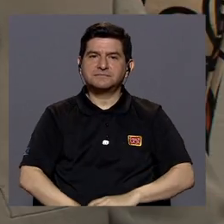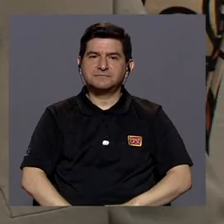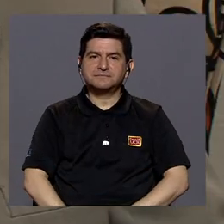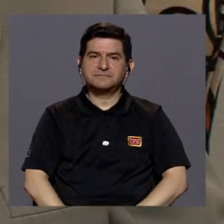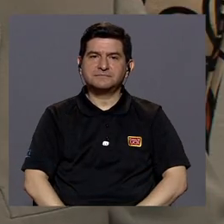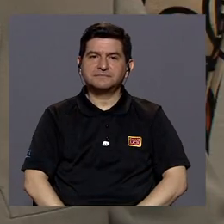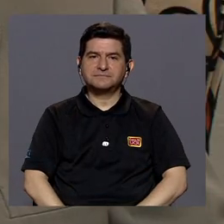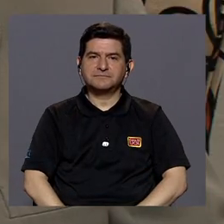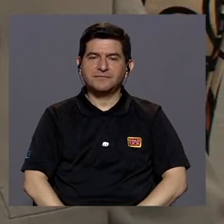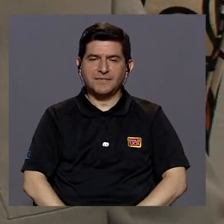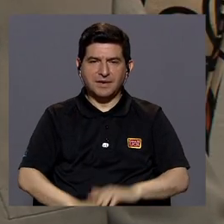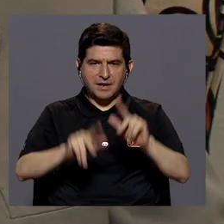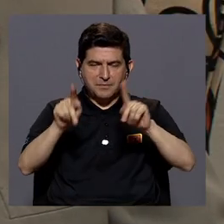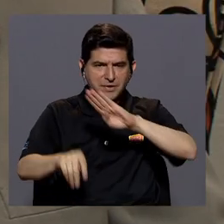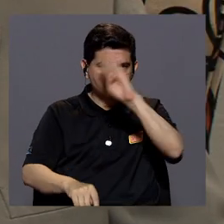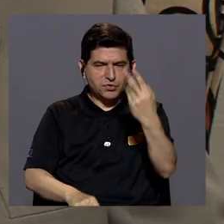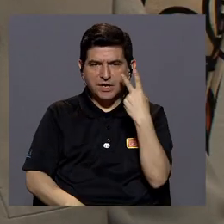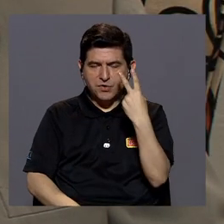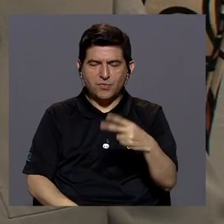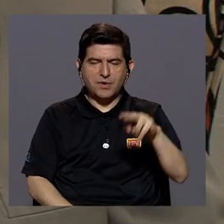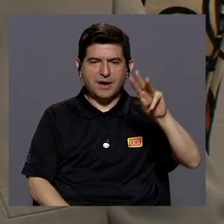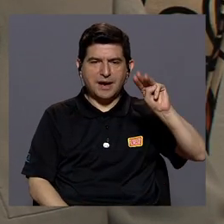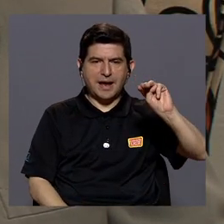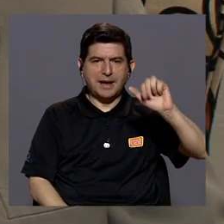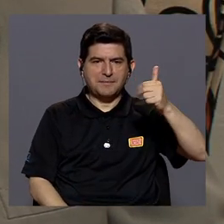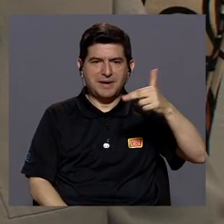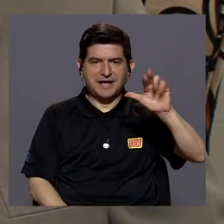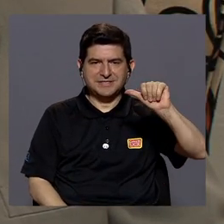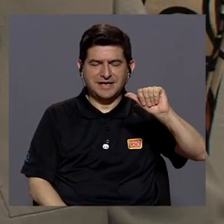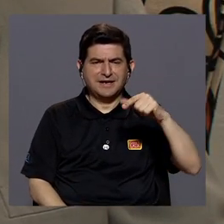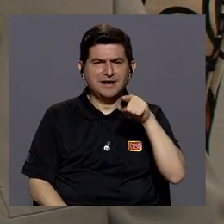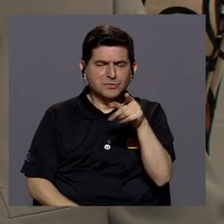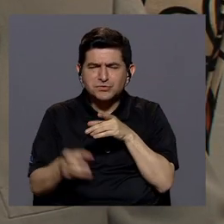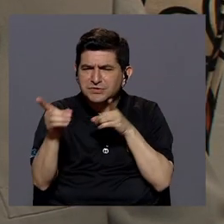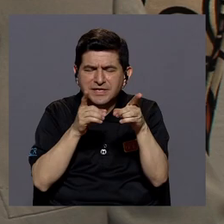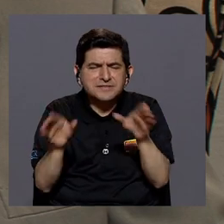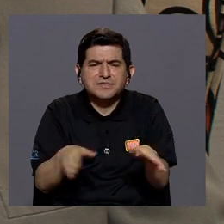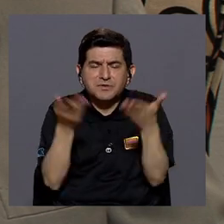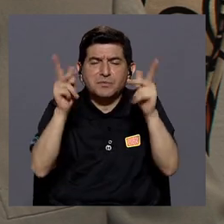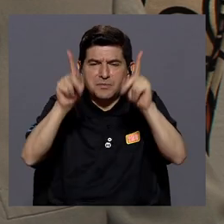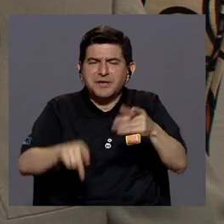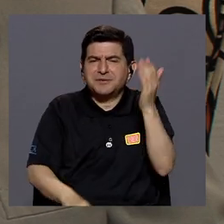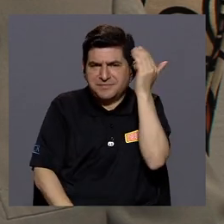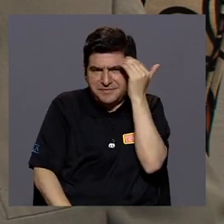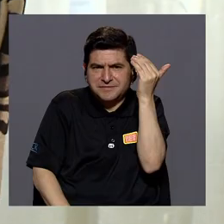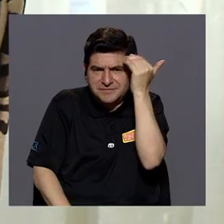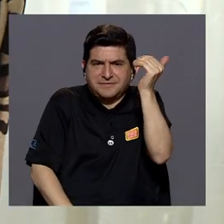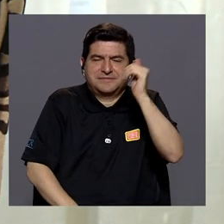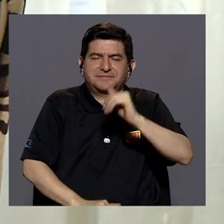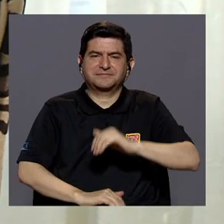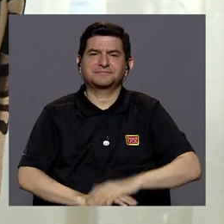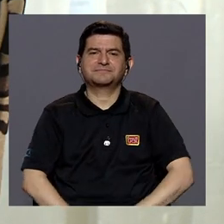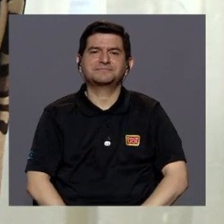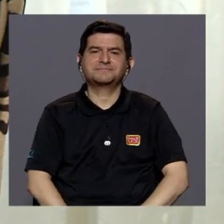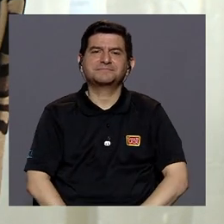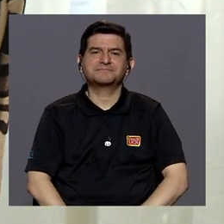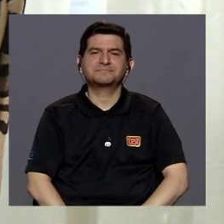Si alguien nunca ha visto La Machaca, ¿cómo la describiría usted para que la gente la conozca?